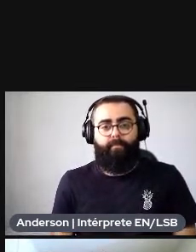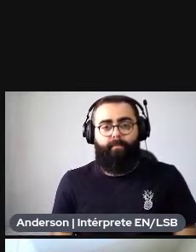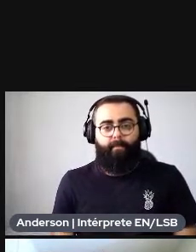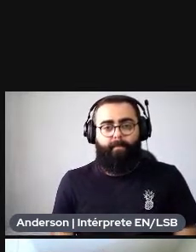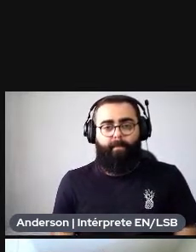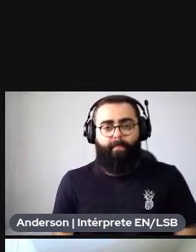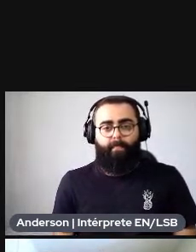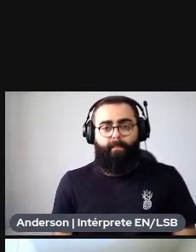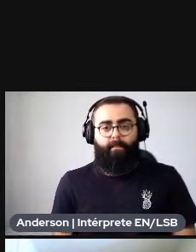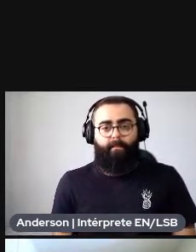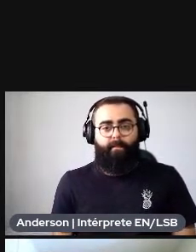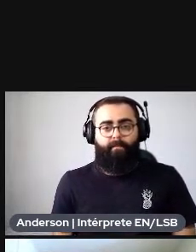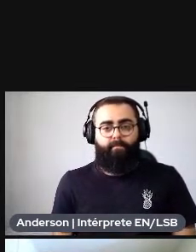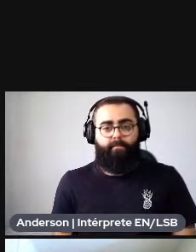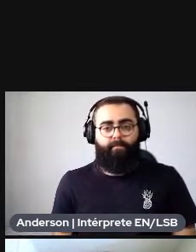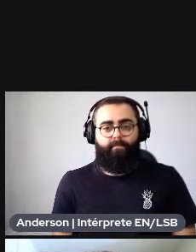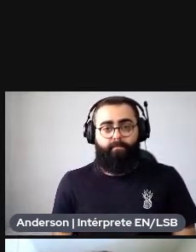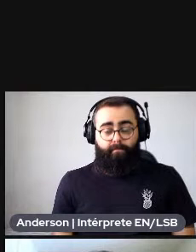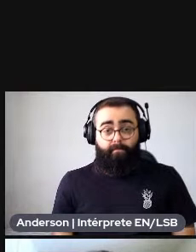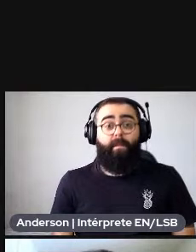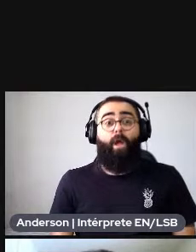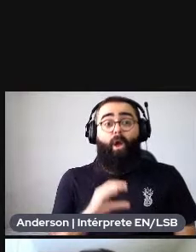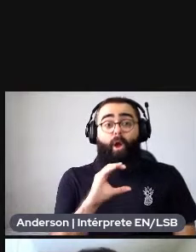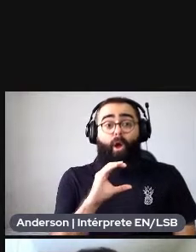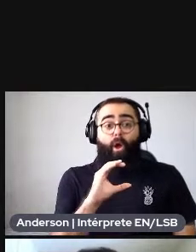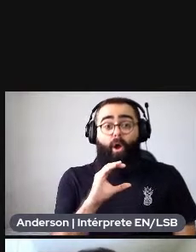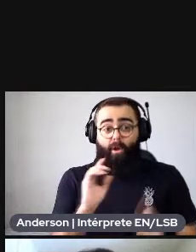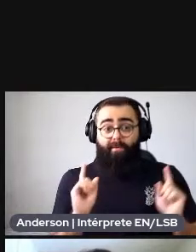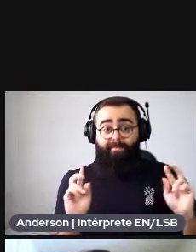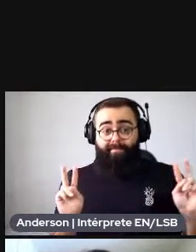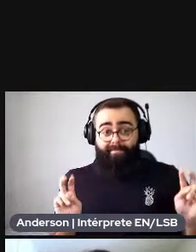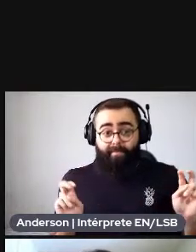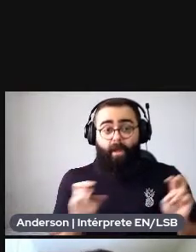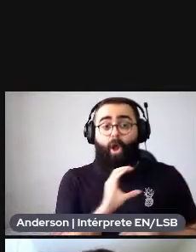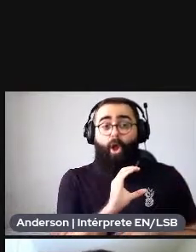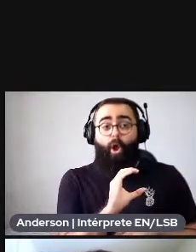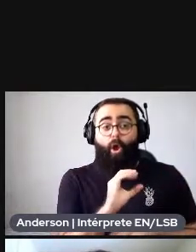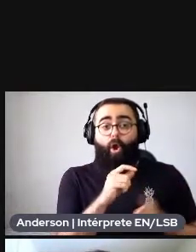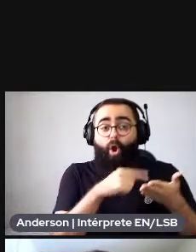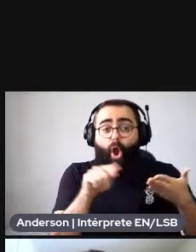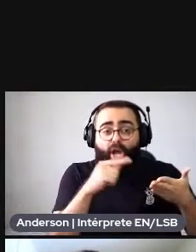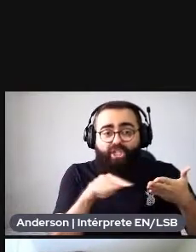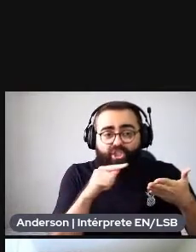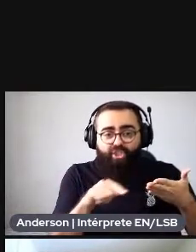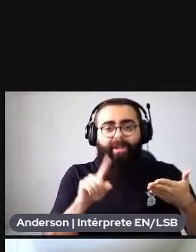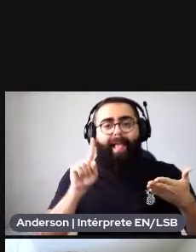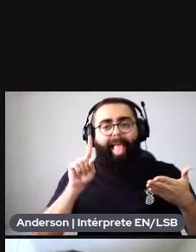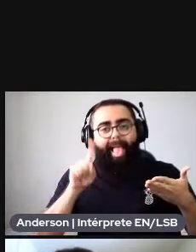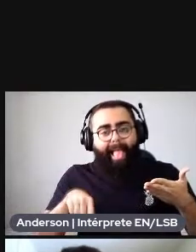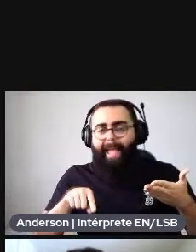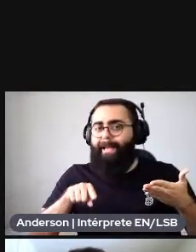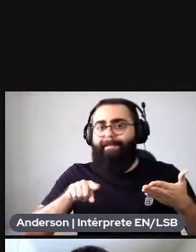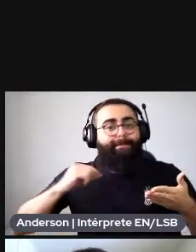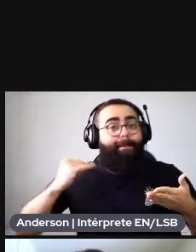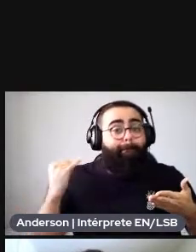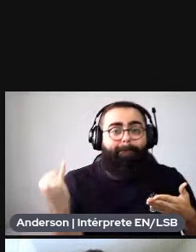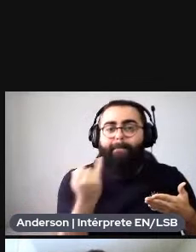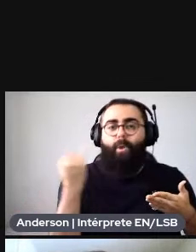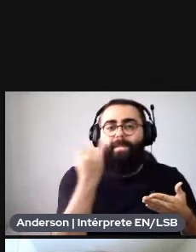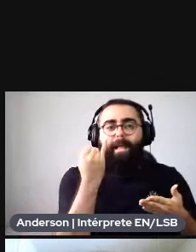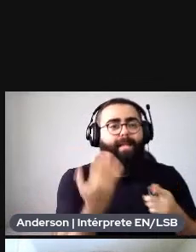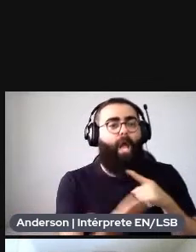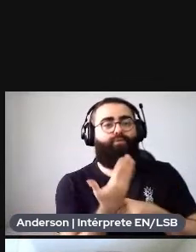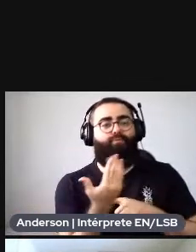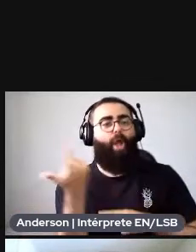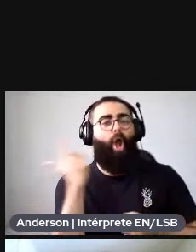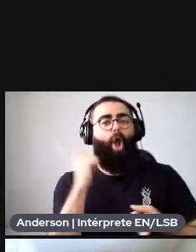Macedonio Fernández. Corregir es la clave del éxito. Corregir es lo que nos vuelve